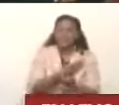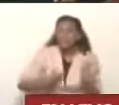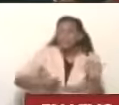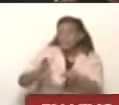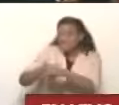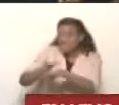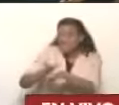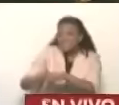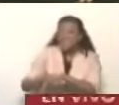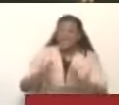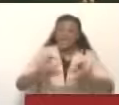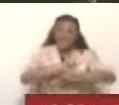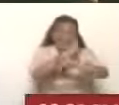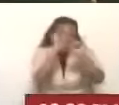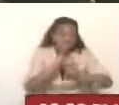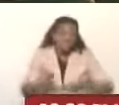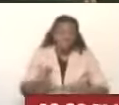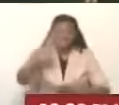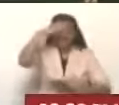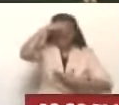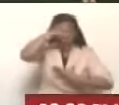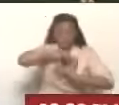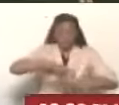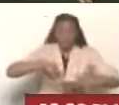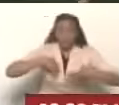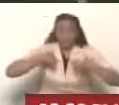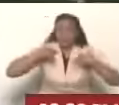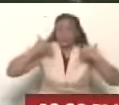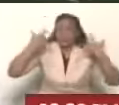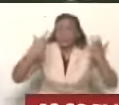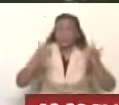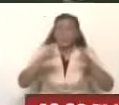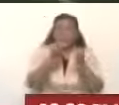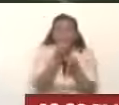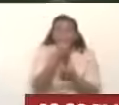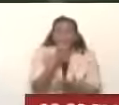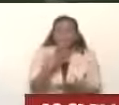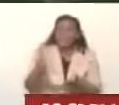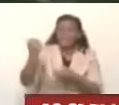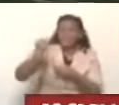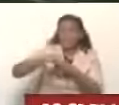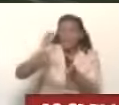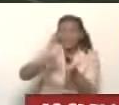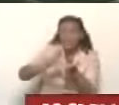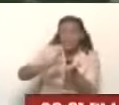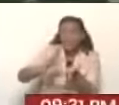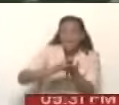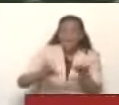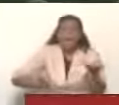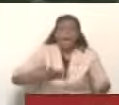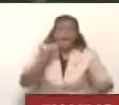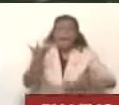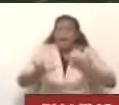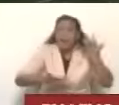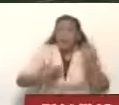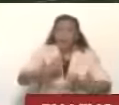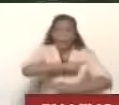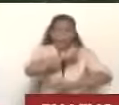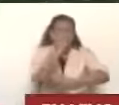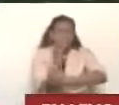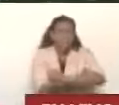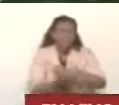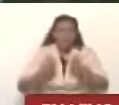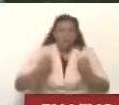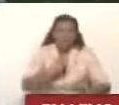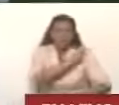Presidente, con esa felicidad que caracteriza esta hermosa ciudad, con este calor, esta energía,